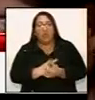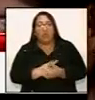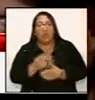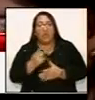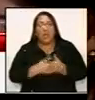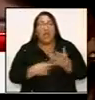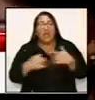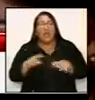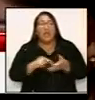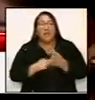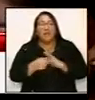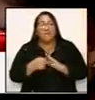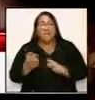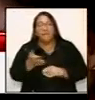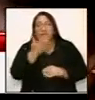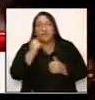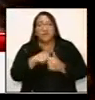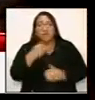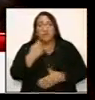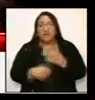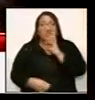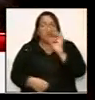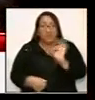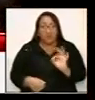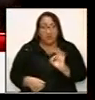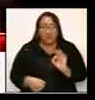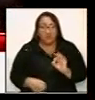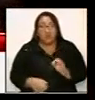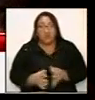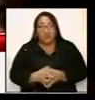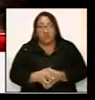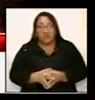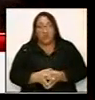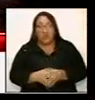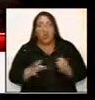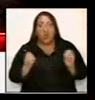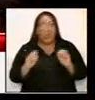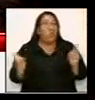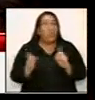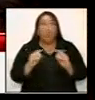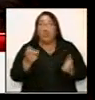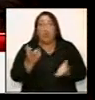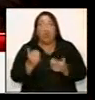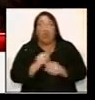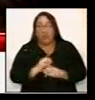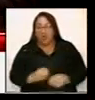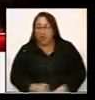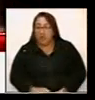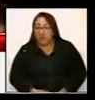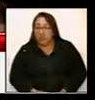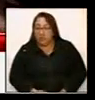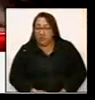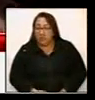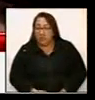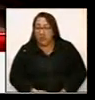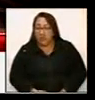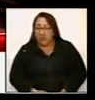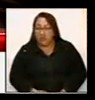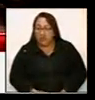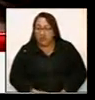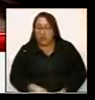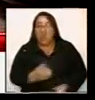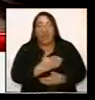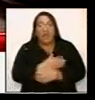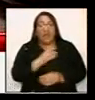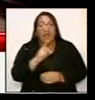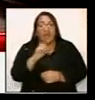se obviaban las multas o no se cobraban, habiéndolos encontrado en delito o